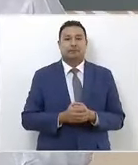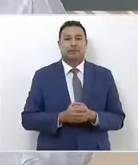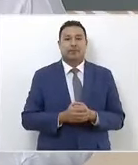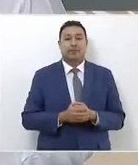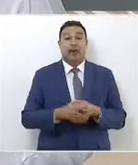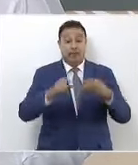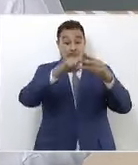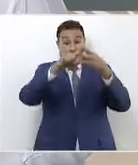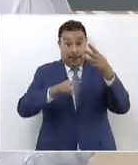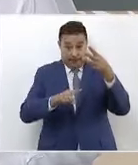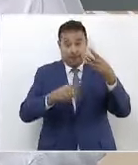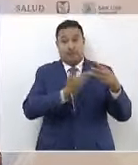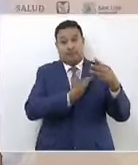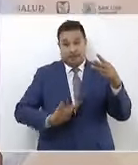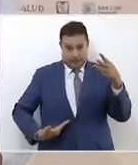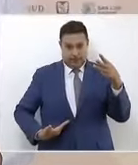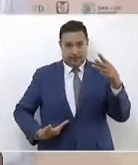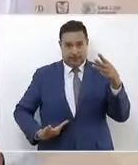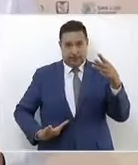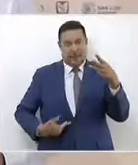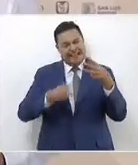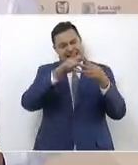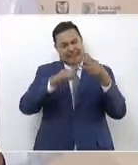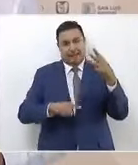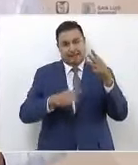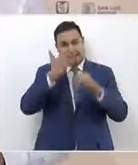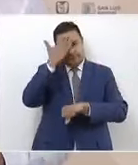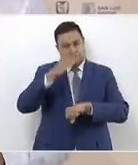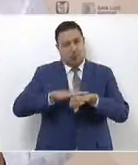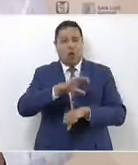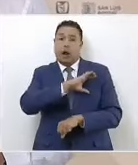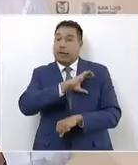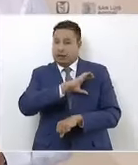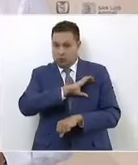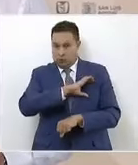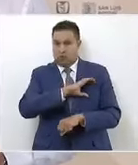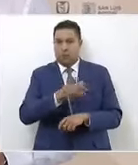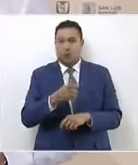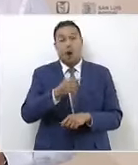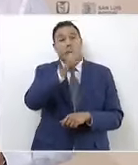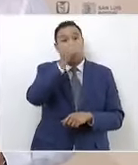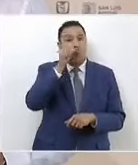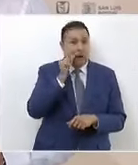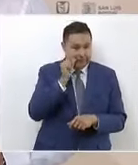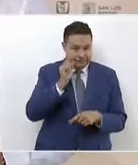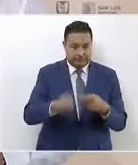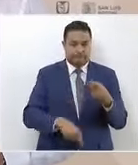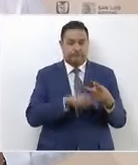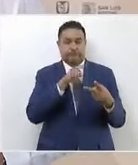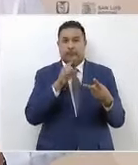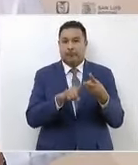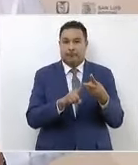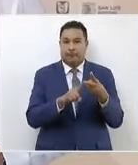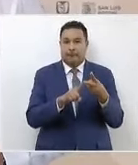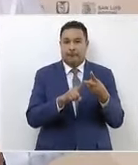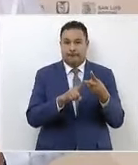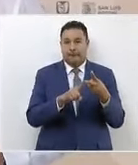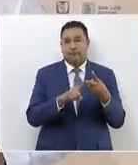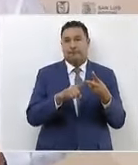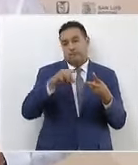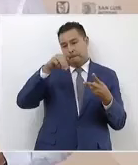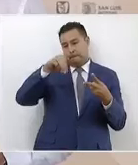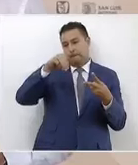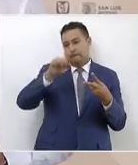Hay 3 presidentes que se tienen que recordar con cariño. Benito Juárez, Francisco I.